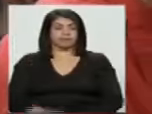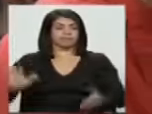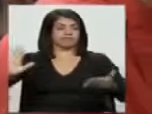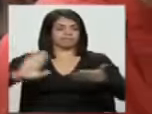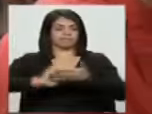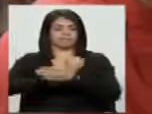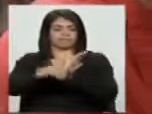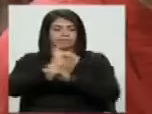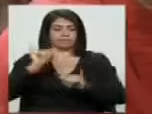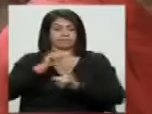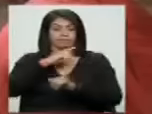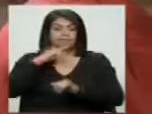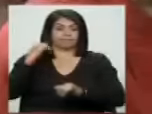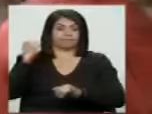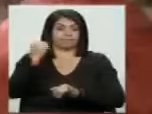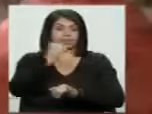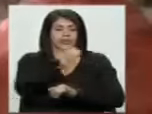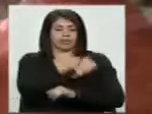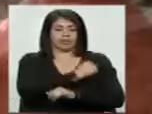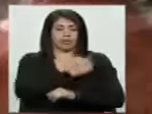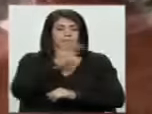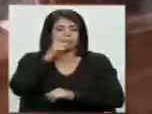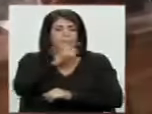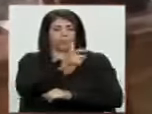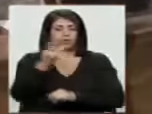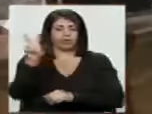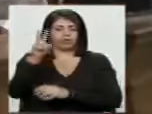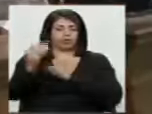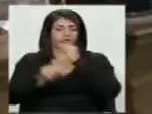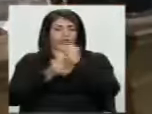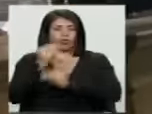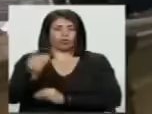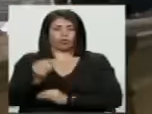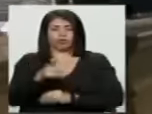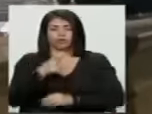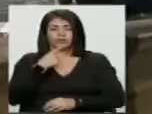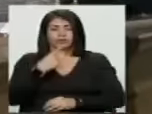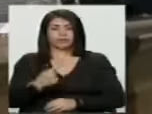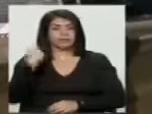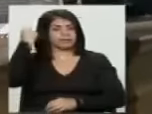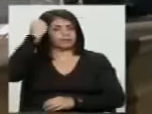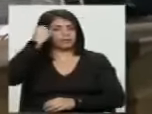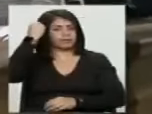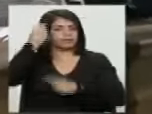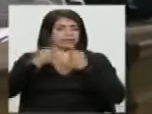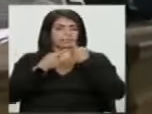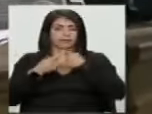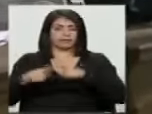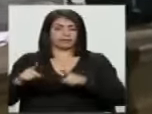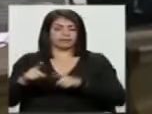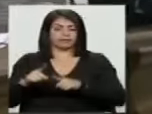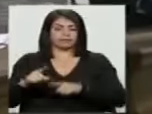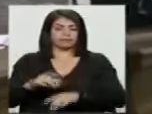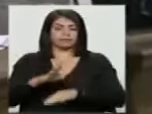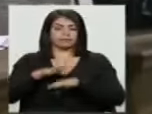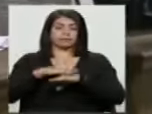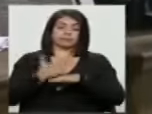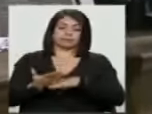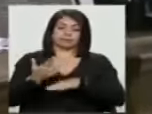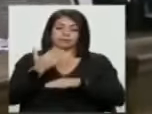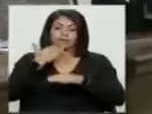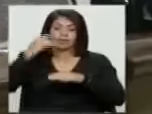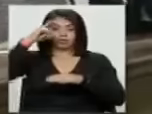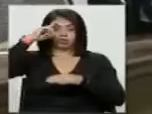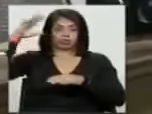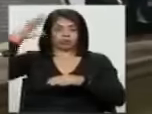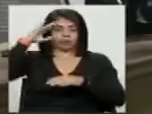fulminar, asesinar al pueblo venezolano por el simple hecho de pensar distinto, por el simple hecho de soñar